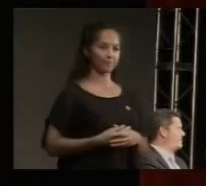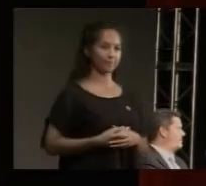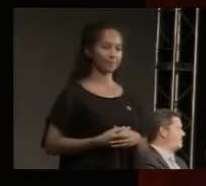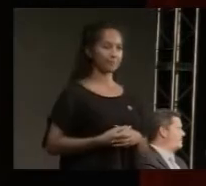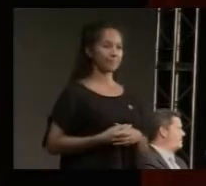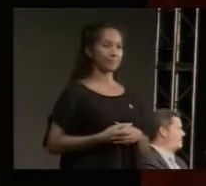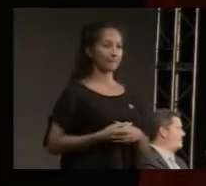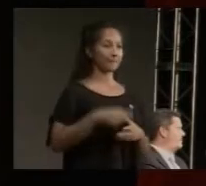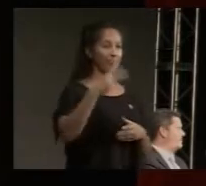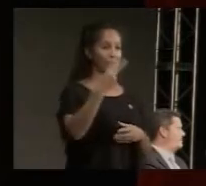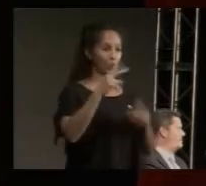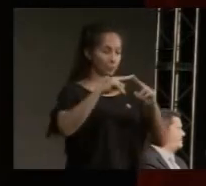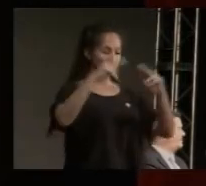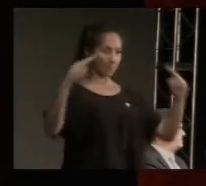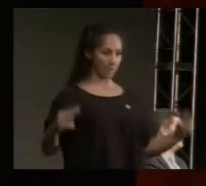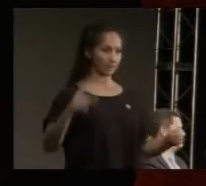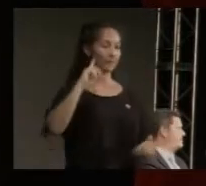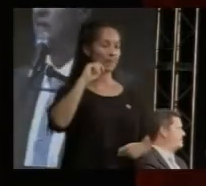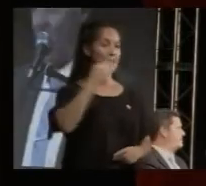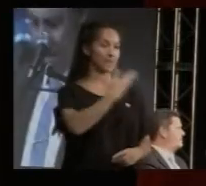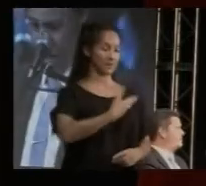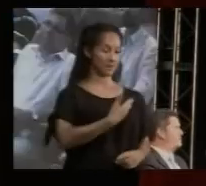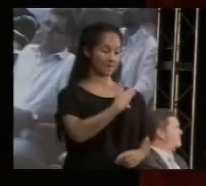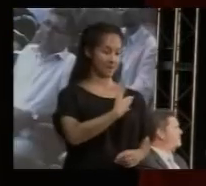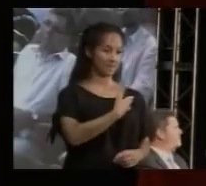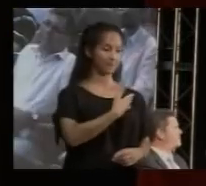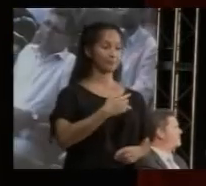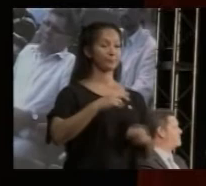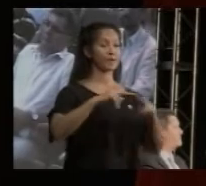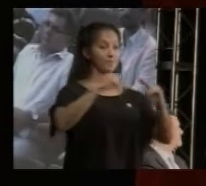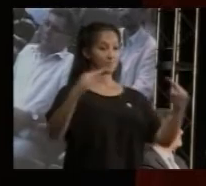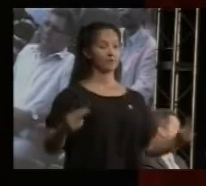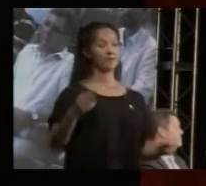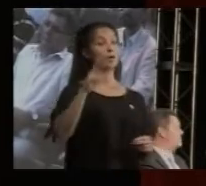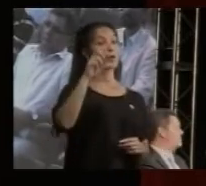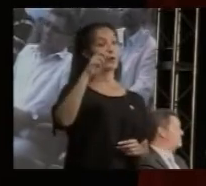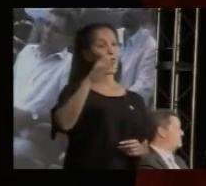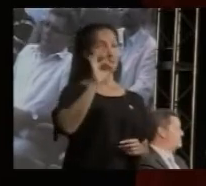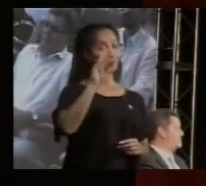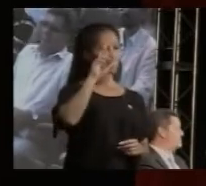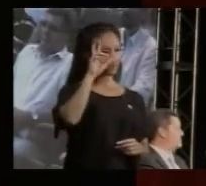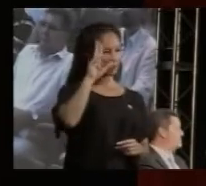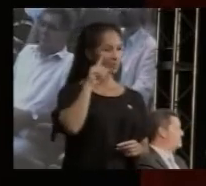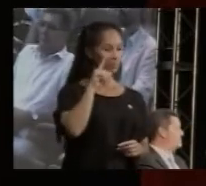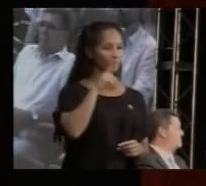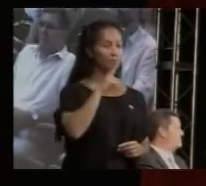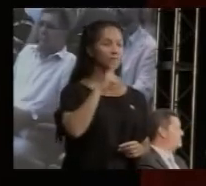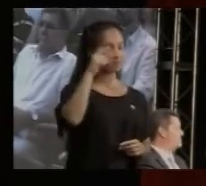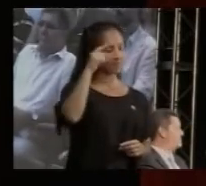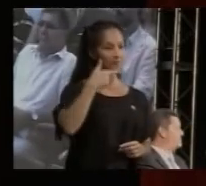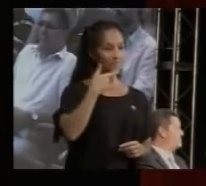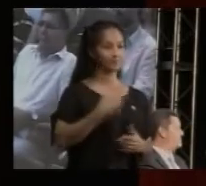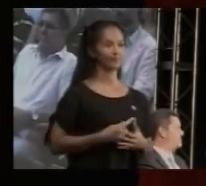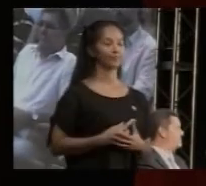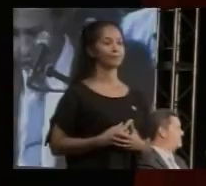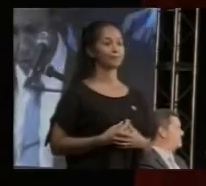gestión iba a ser dos puentes, el Paraná-Santa Fe y el Resistencia Corrientes, y el aporte también que ha hecho el gobierno de la provincia, que